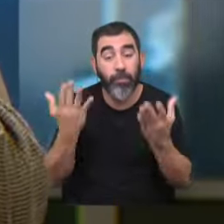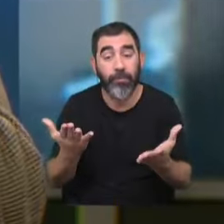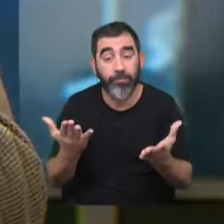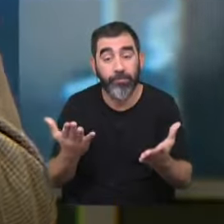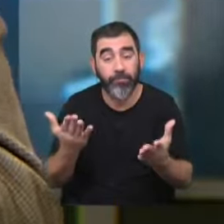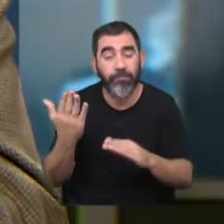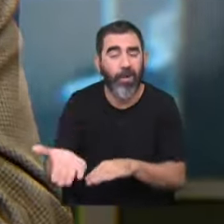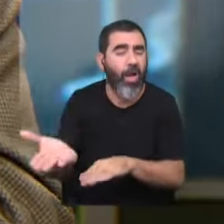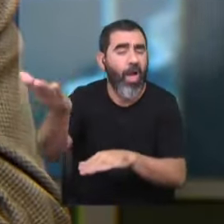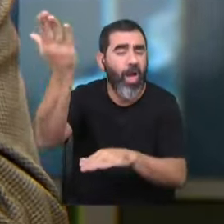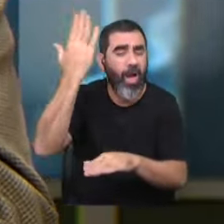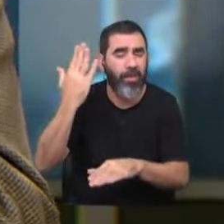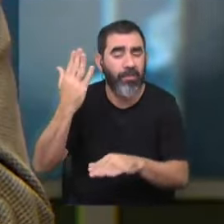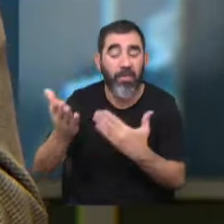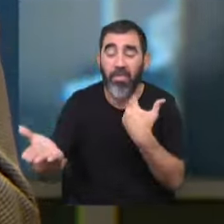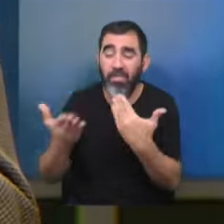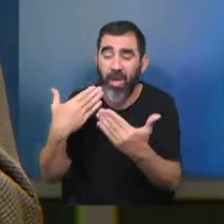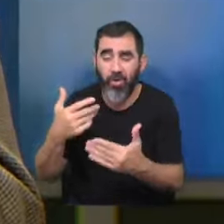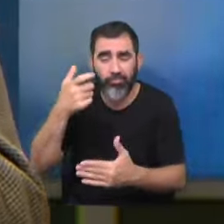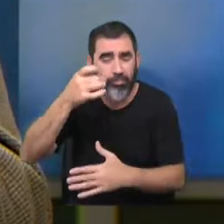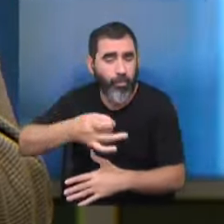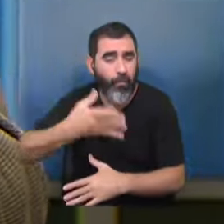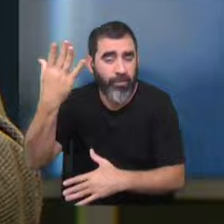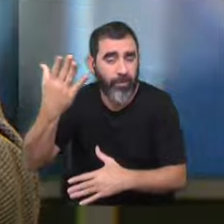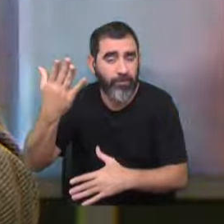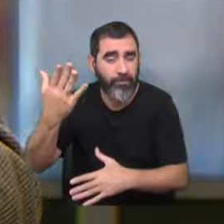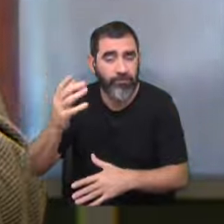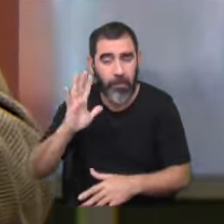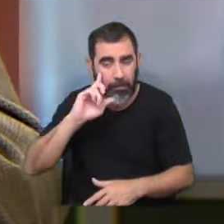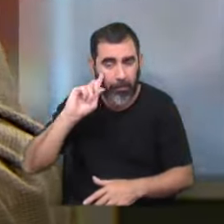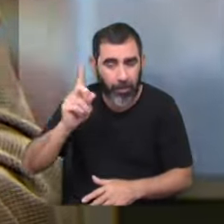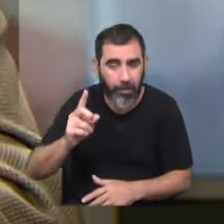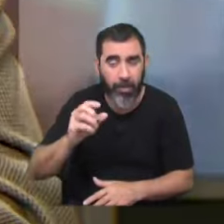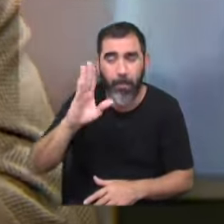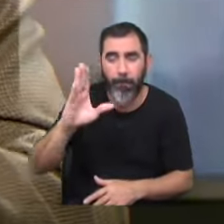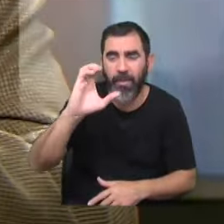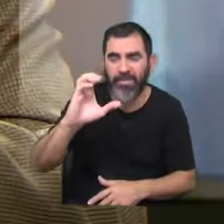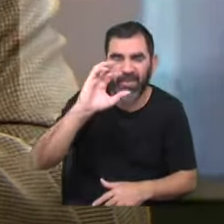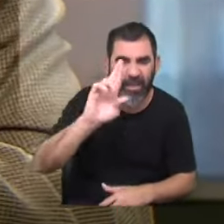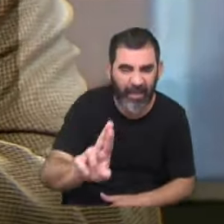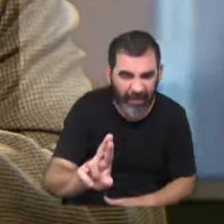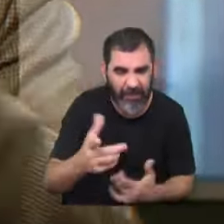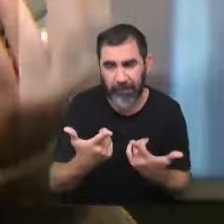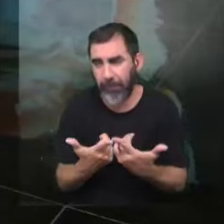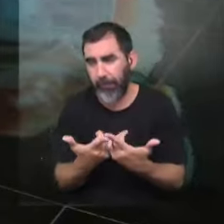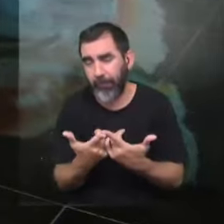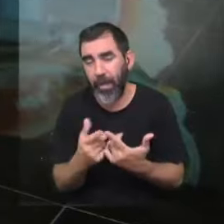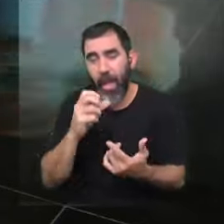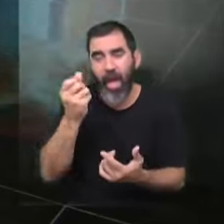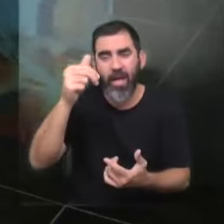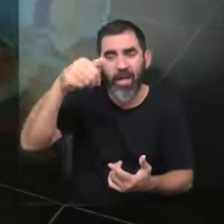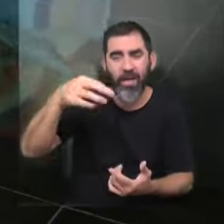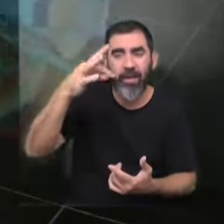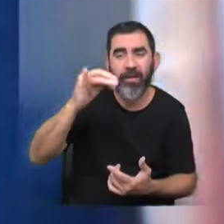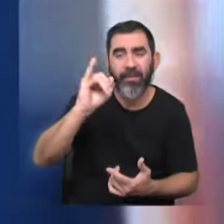que antes era una conversación de expertos, no sé, nadie sabía que era un PCR, sí, que era un antígeno, sí, que ¿cómo era